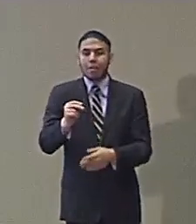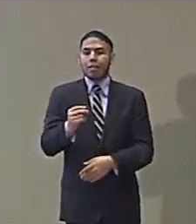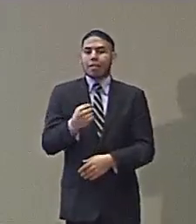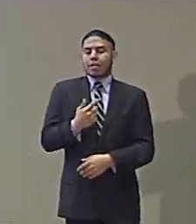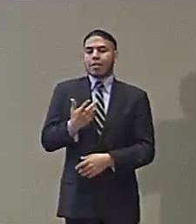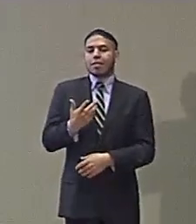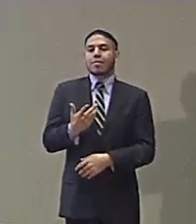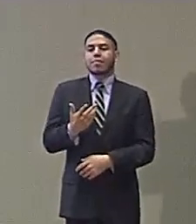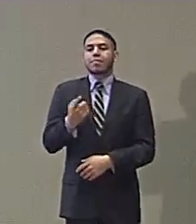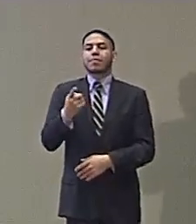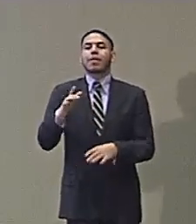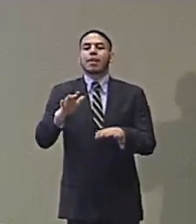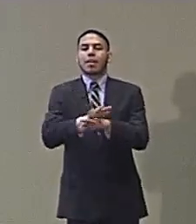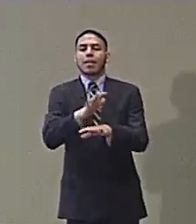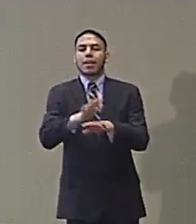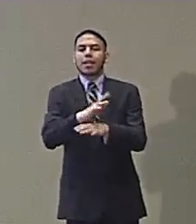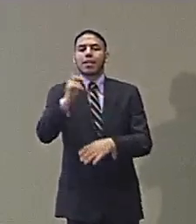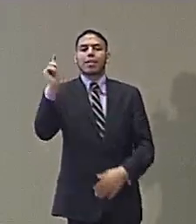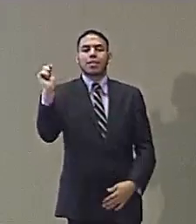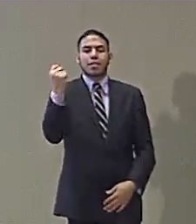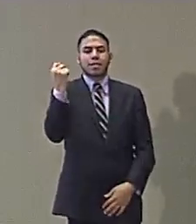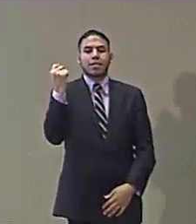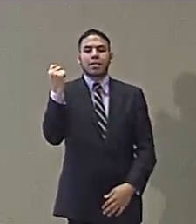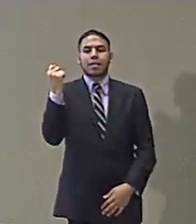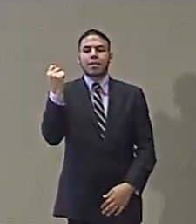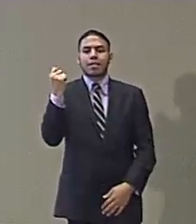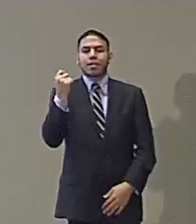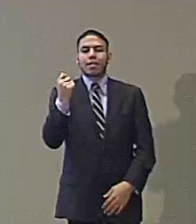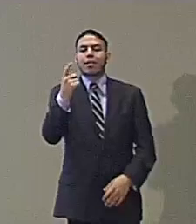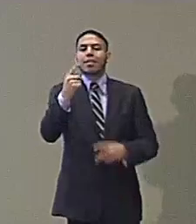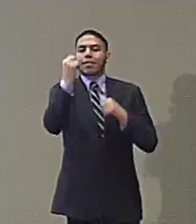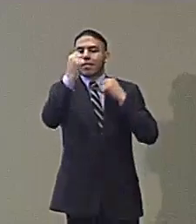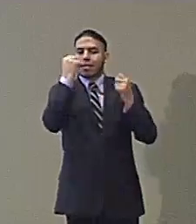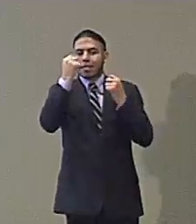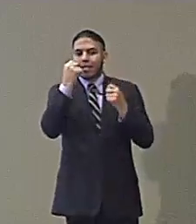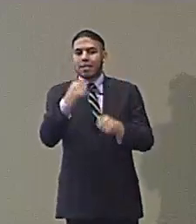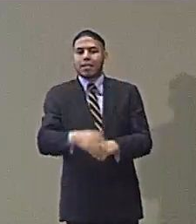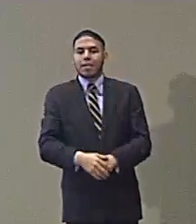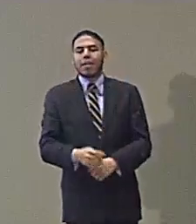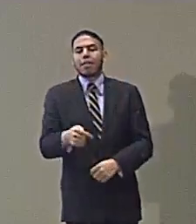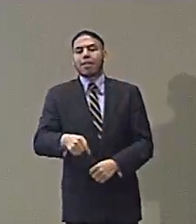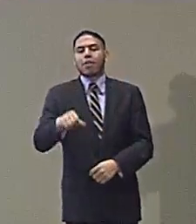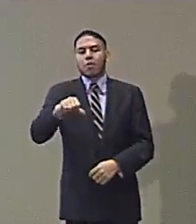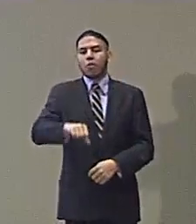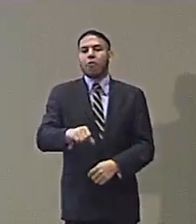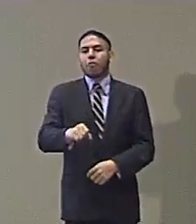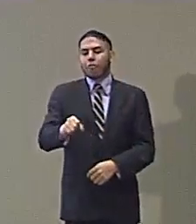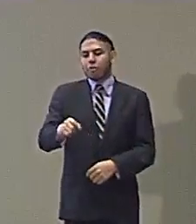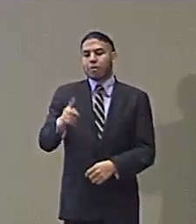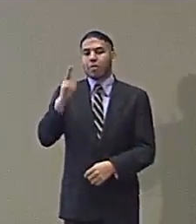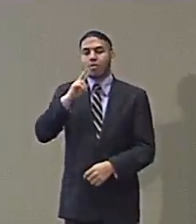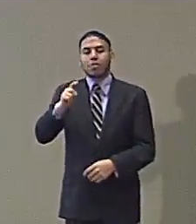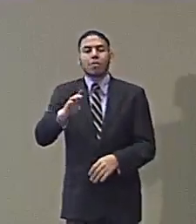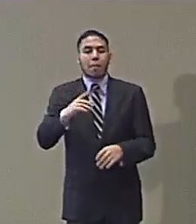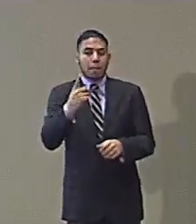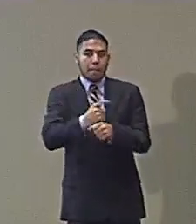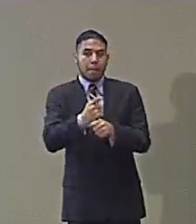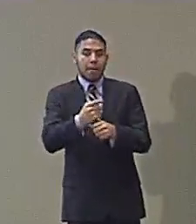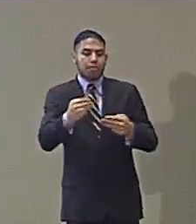el cambio de la tecnología en el sector turismo es lo de hoy primero le llegó al comercio y